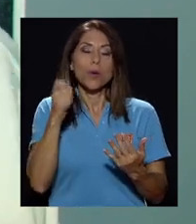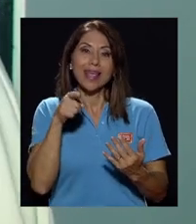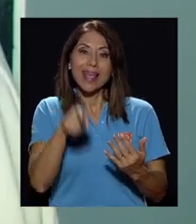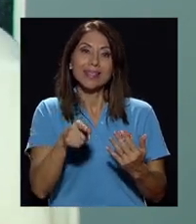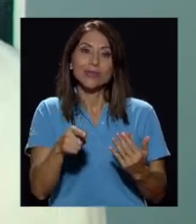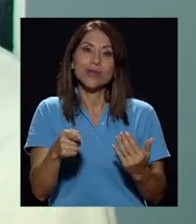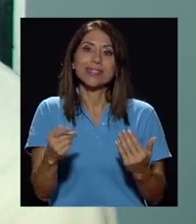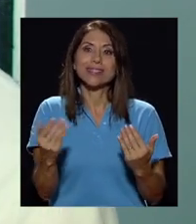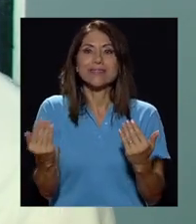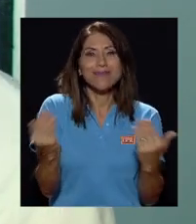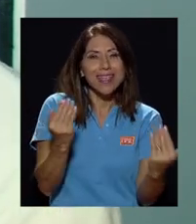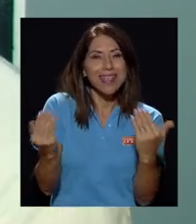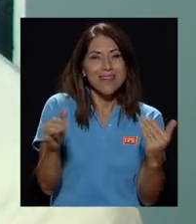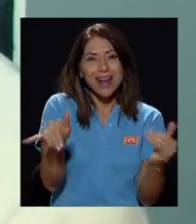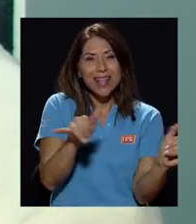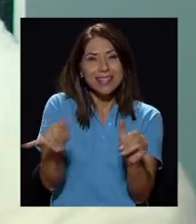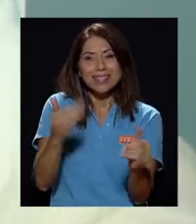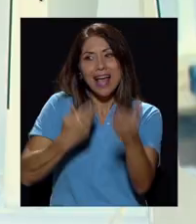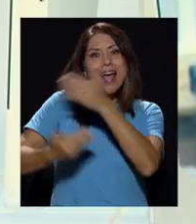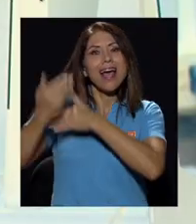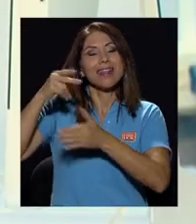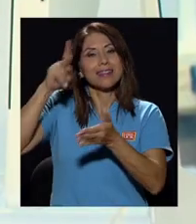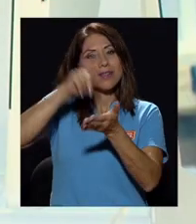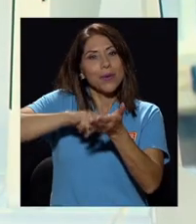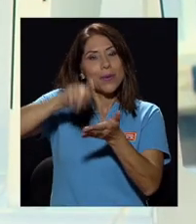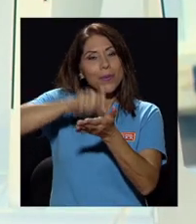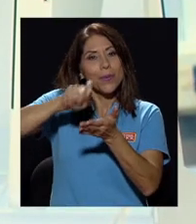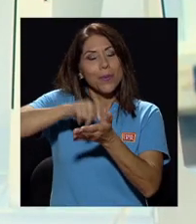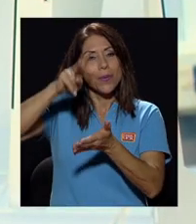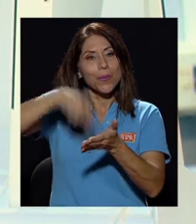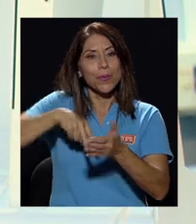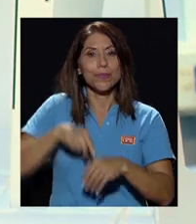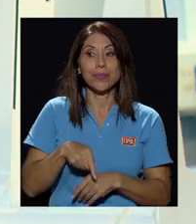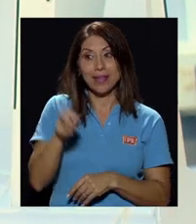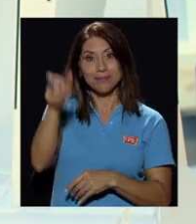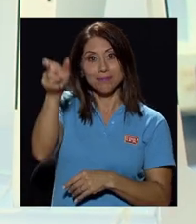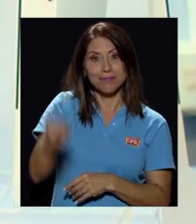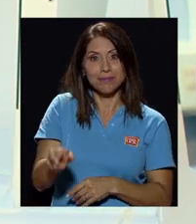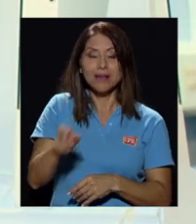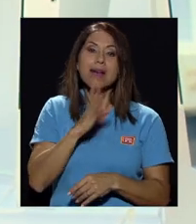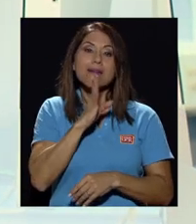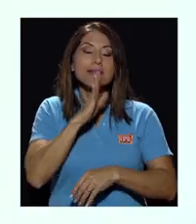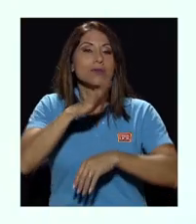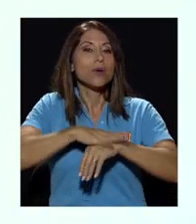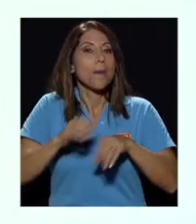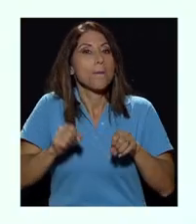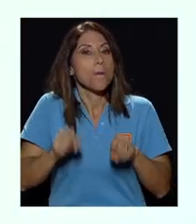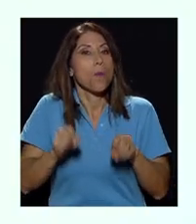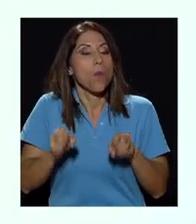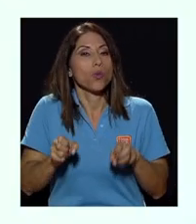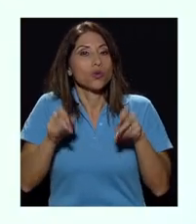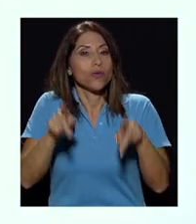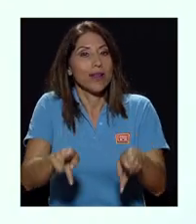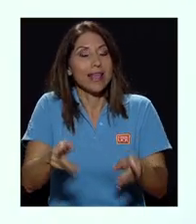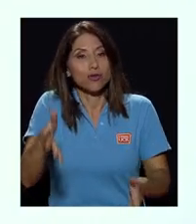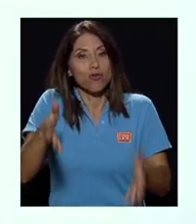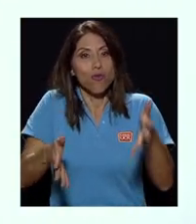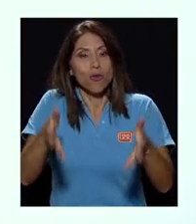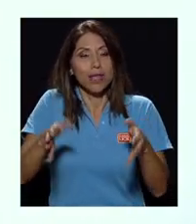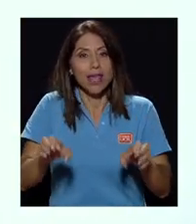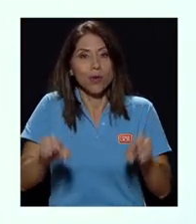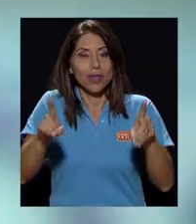que en otros siglos fue la lectoescritura bustillo detalla las posibilidades que ofrece la robótica educativa